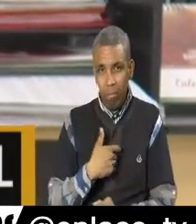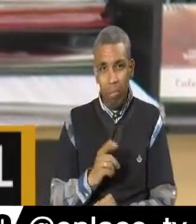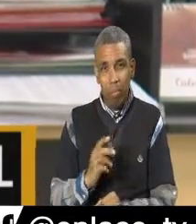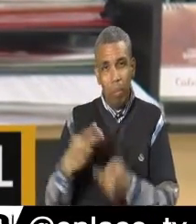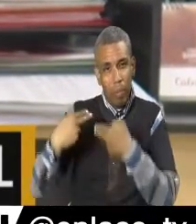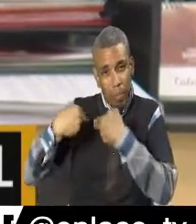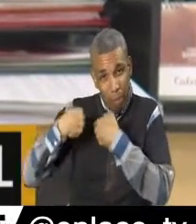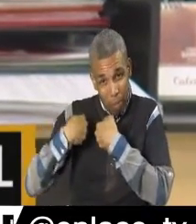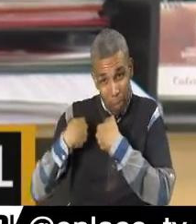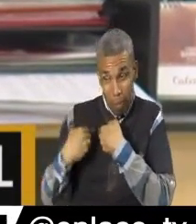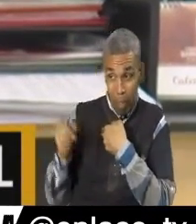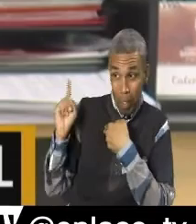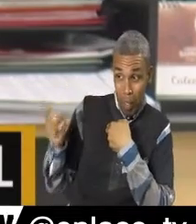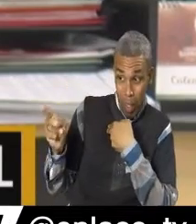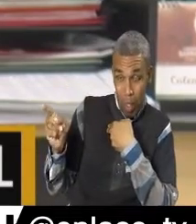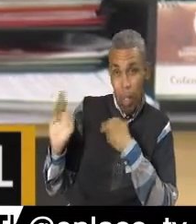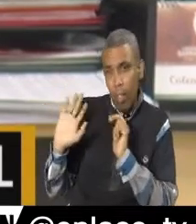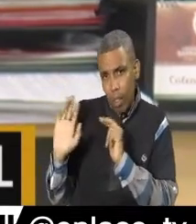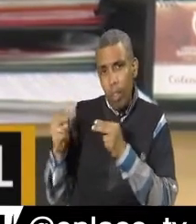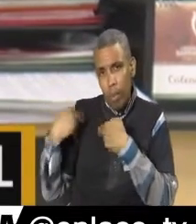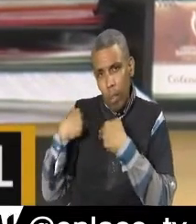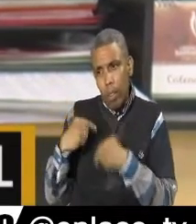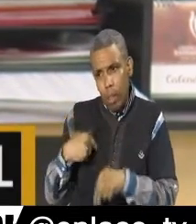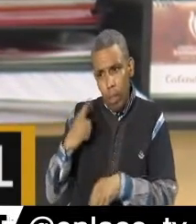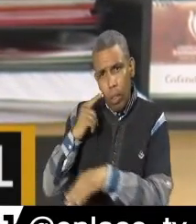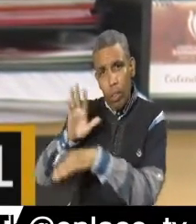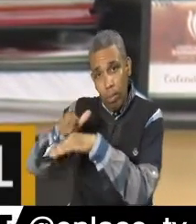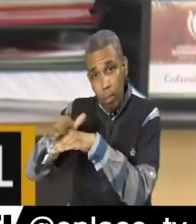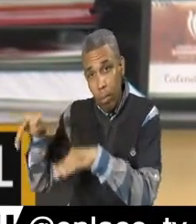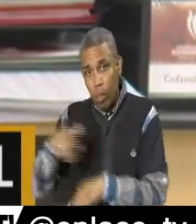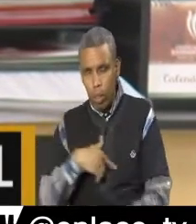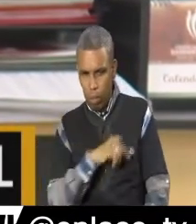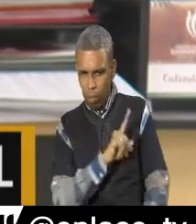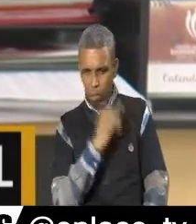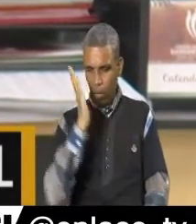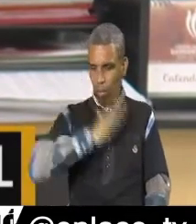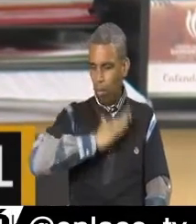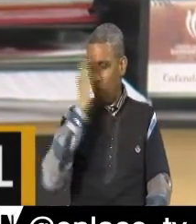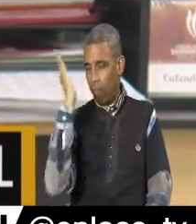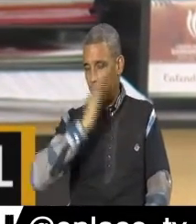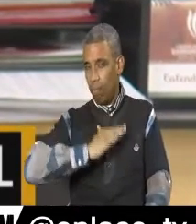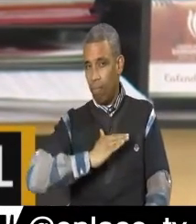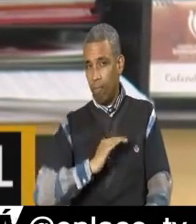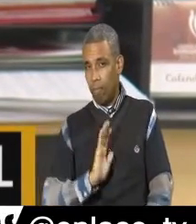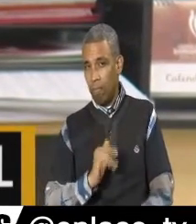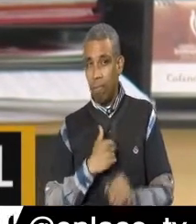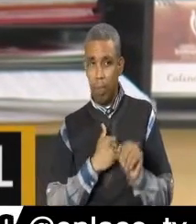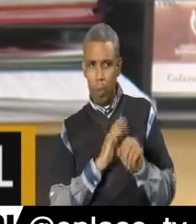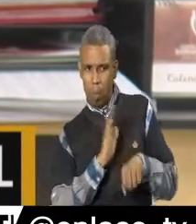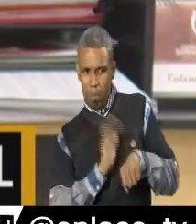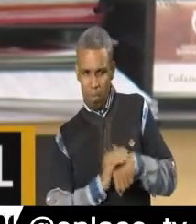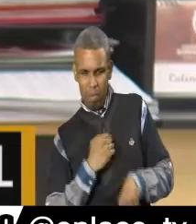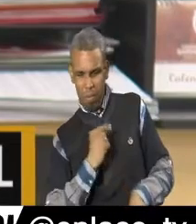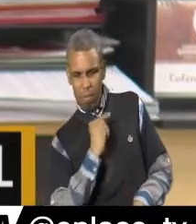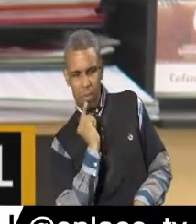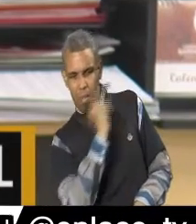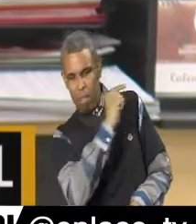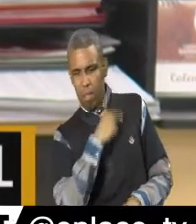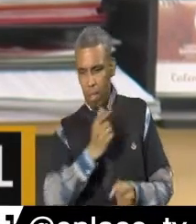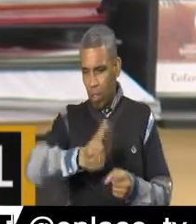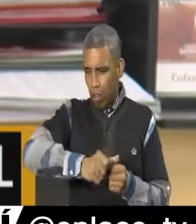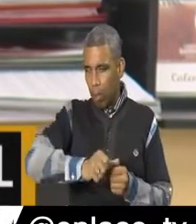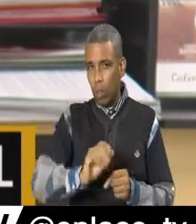es tanto del que debe como del que trajo las firmas foráneas a nuestra ciudad, que le quedaran mal a los comerciantes, a